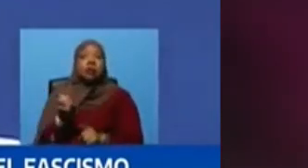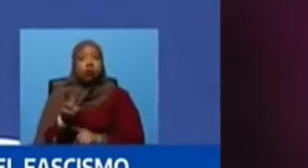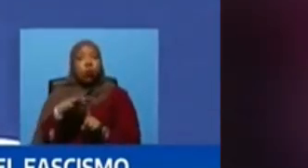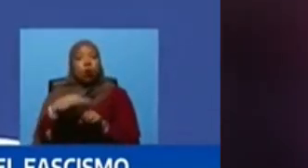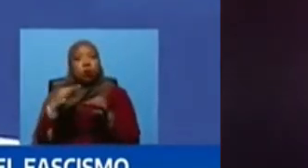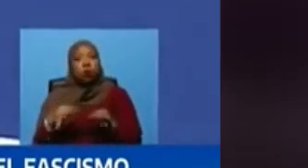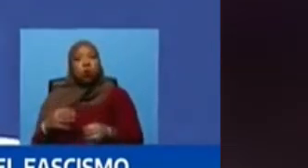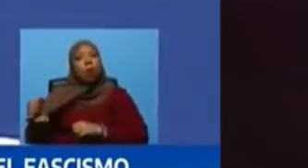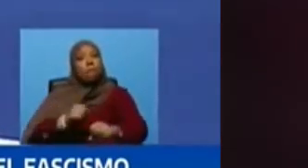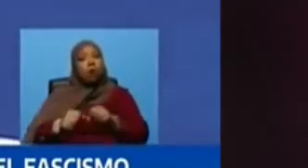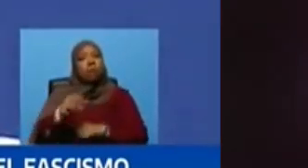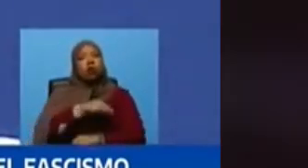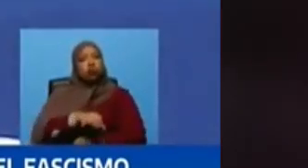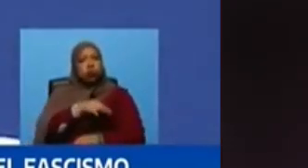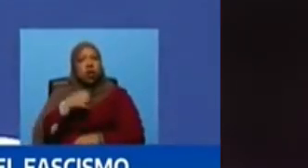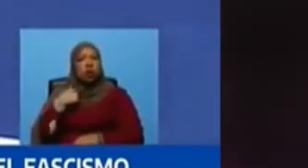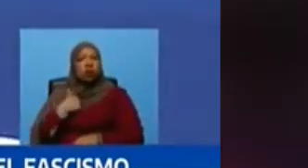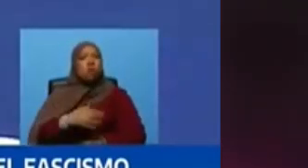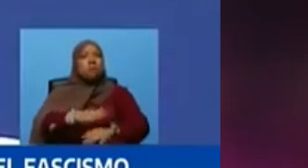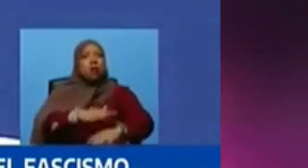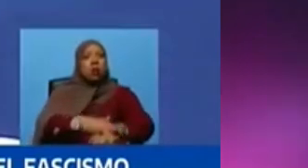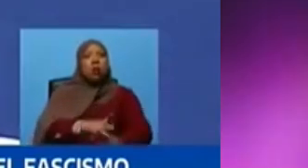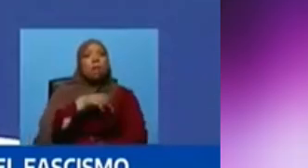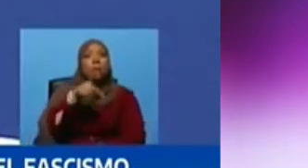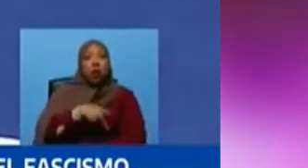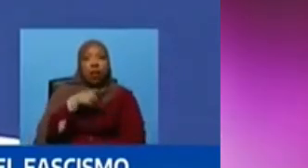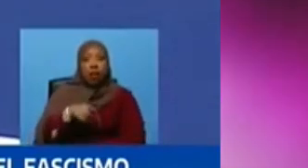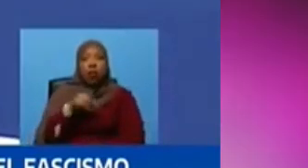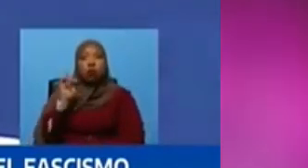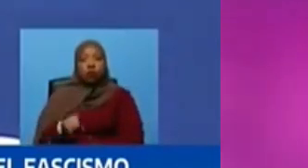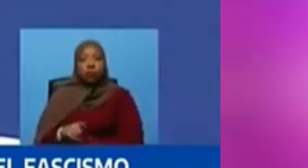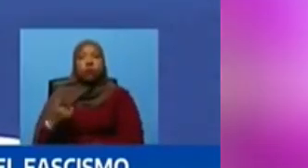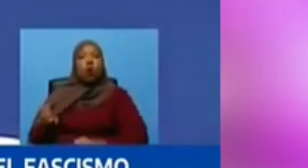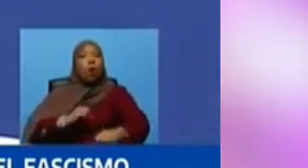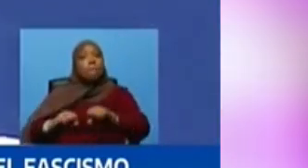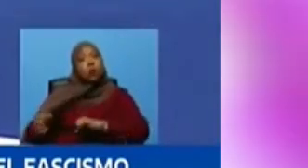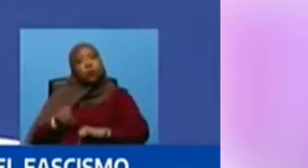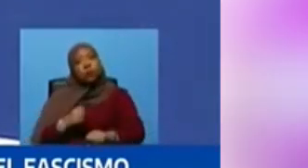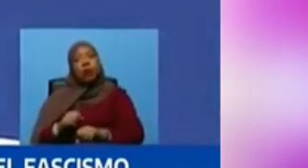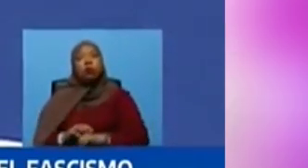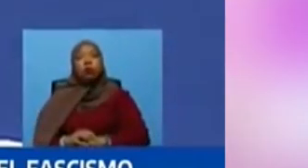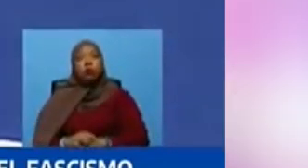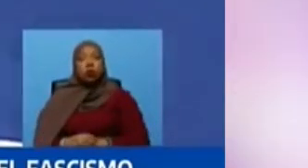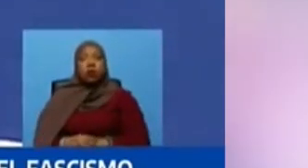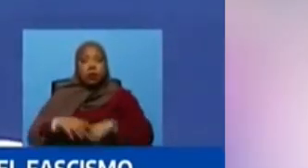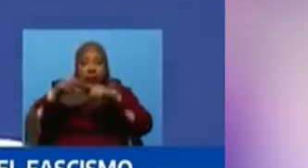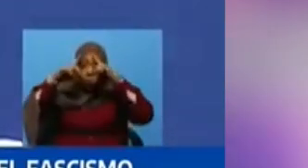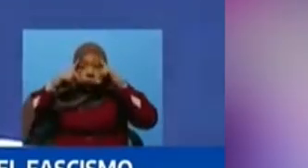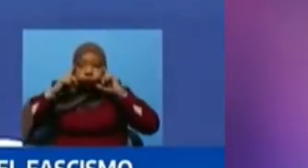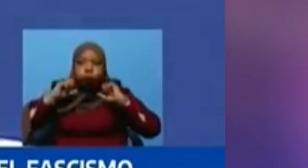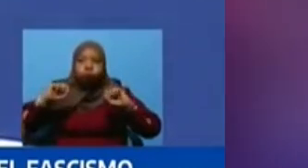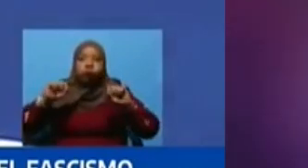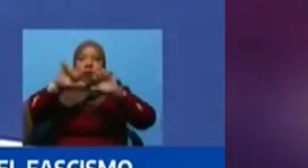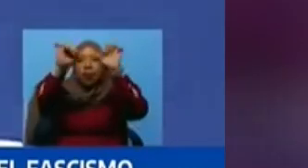Y yo le pido a los movimientos sociales, políticos, a los movimientos intelectuales, de